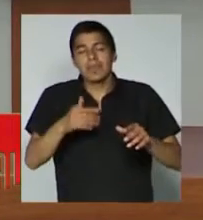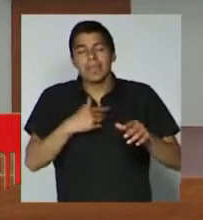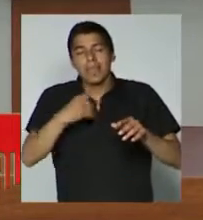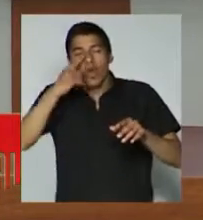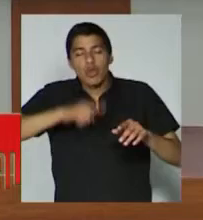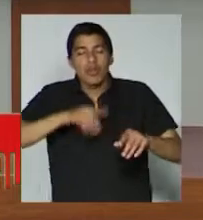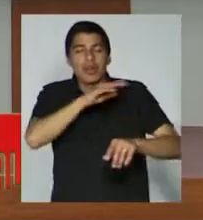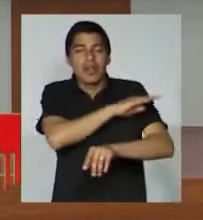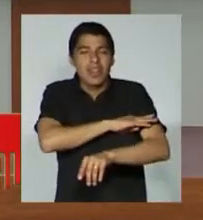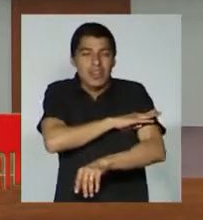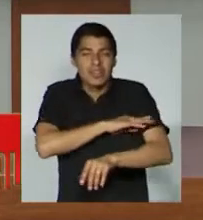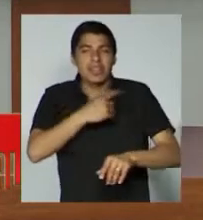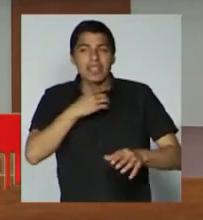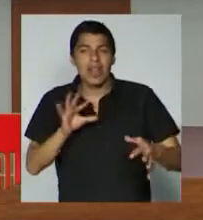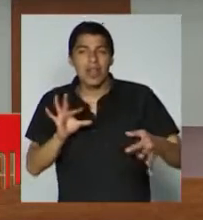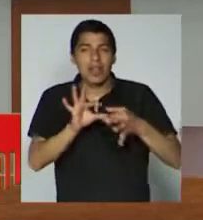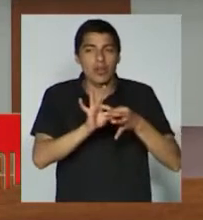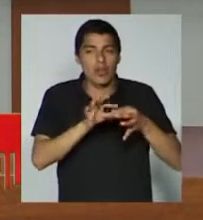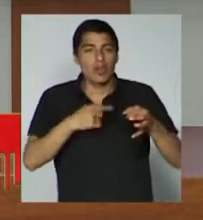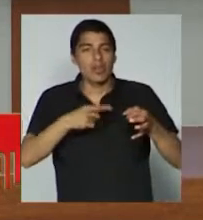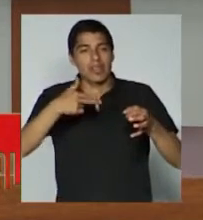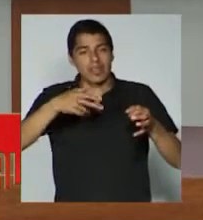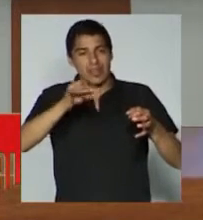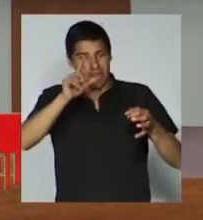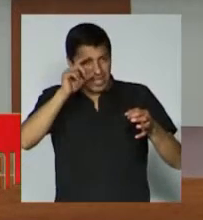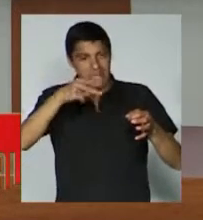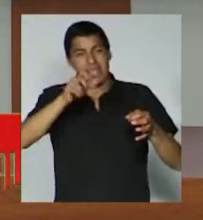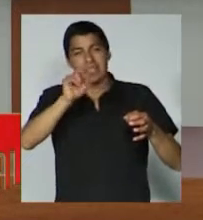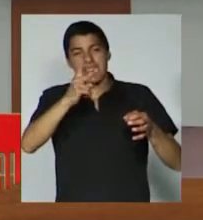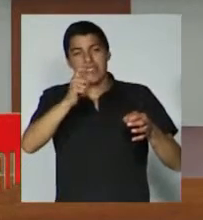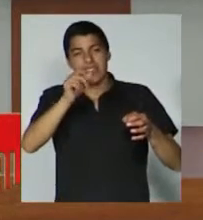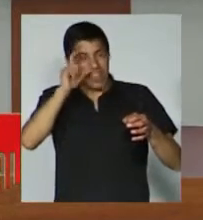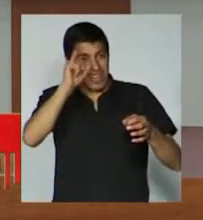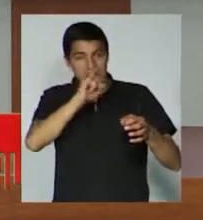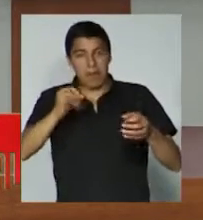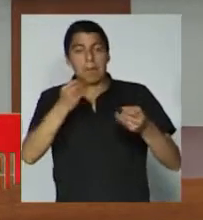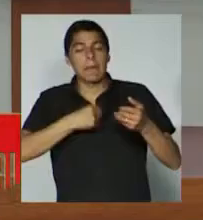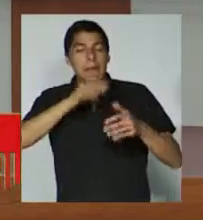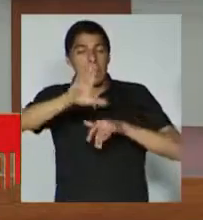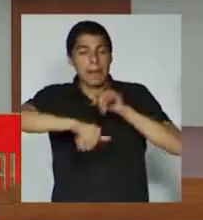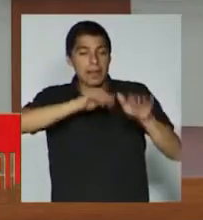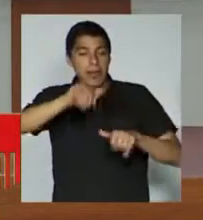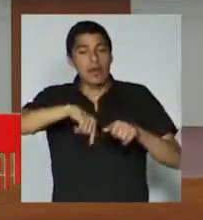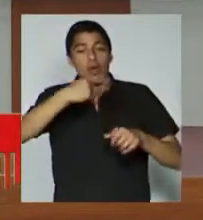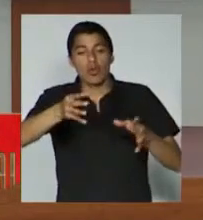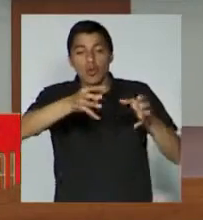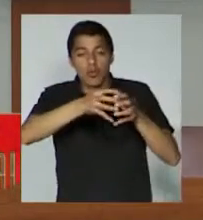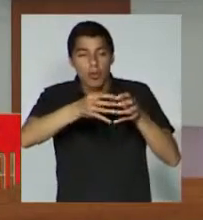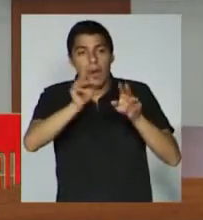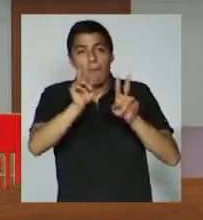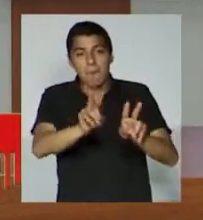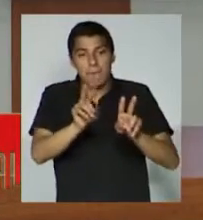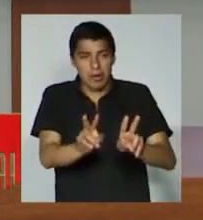de Scioli de juntarse con el Colorado de Narváez, para tratar de atraer al peronismo maduro, al